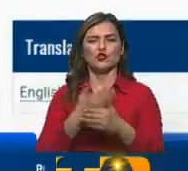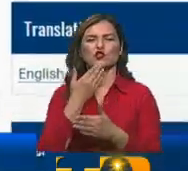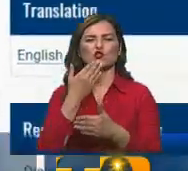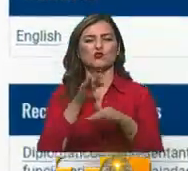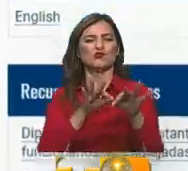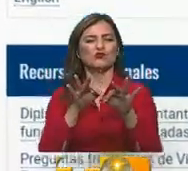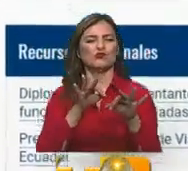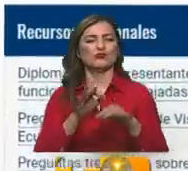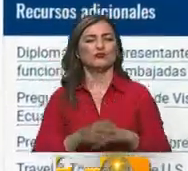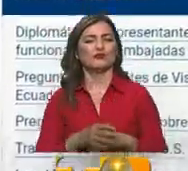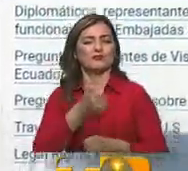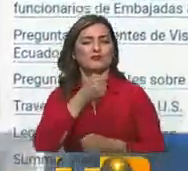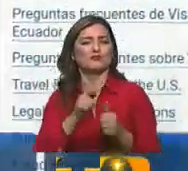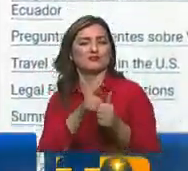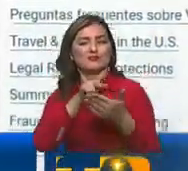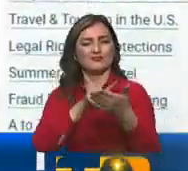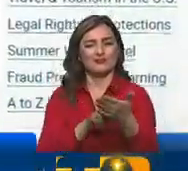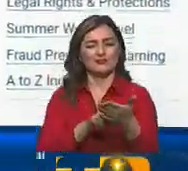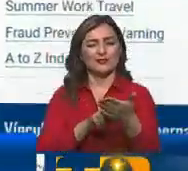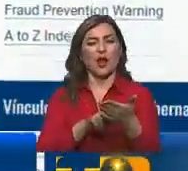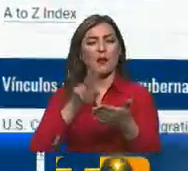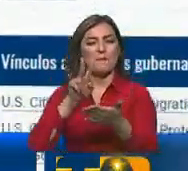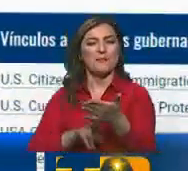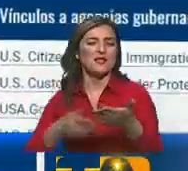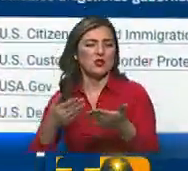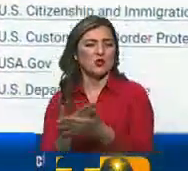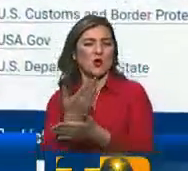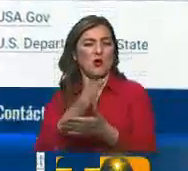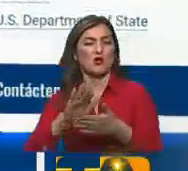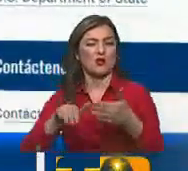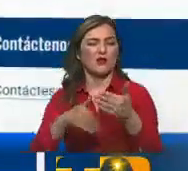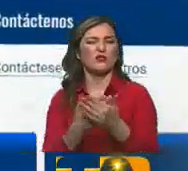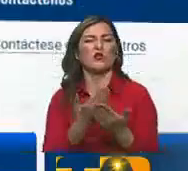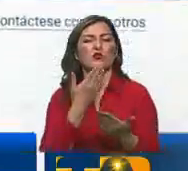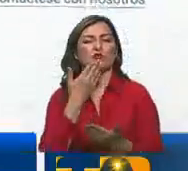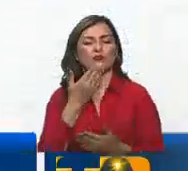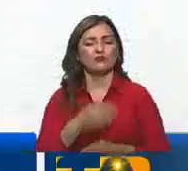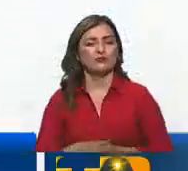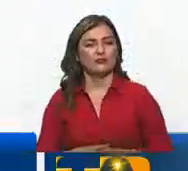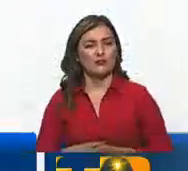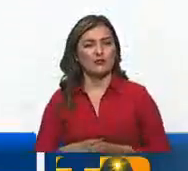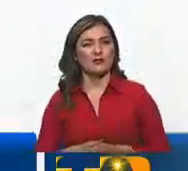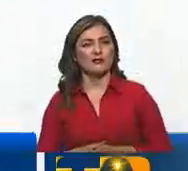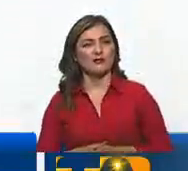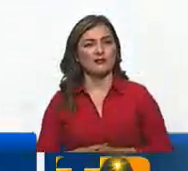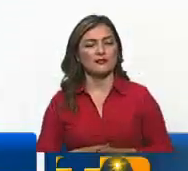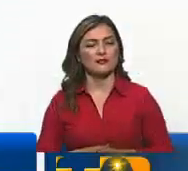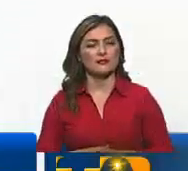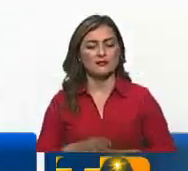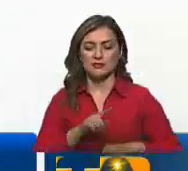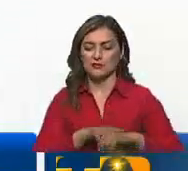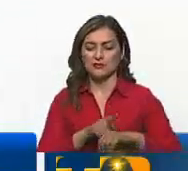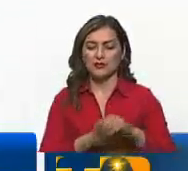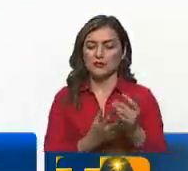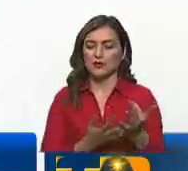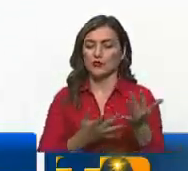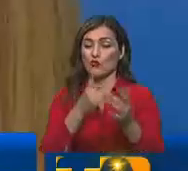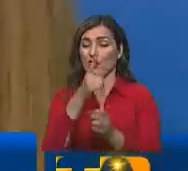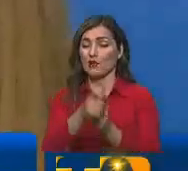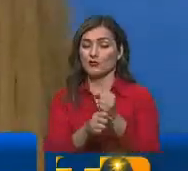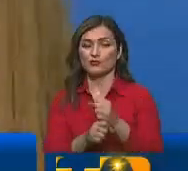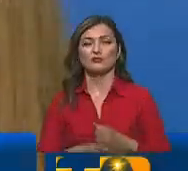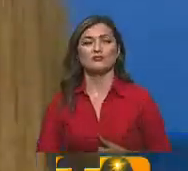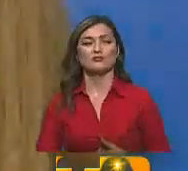Las entrevistas para primera vez y para renovaciones continúan por debajo de los niveles previo a la pandemia y con tiempo de espera de más de un